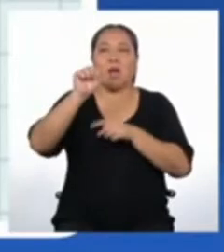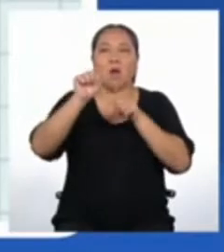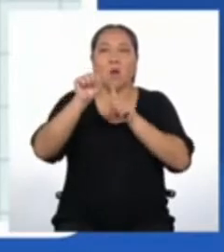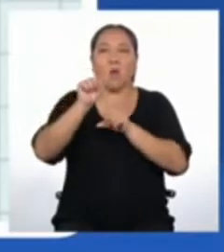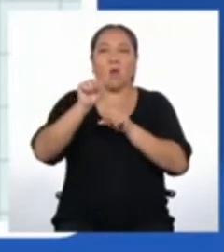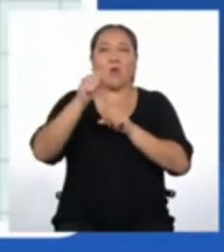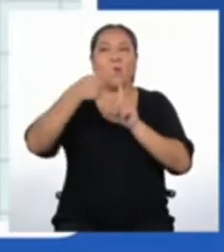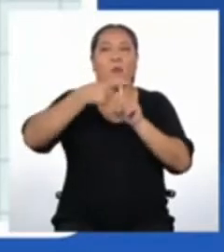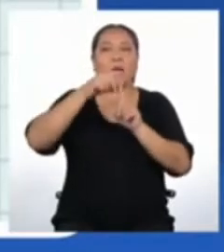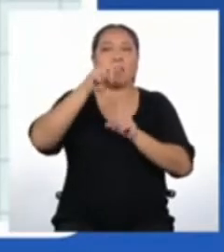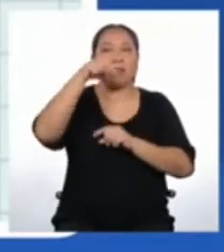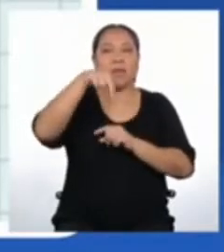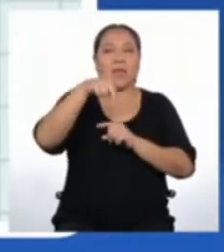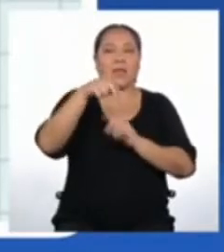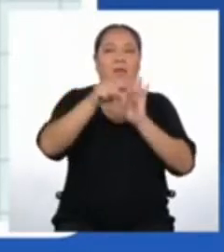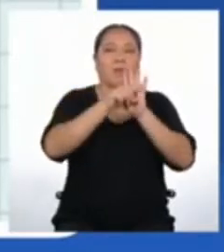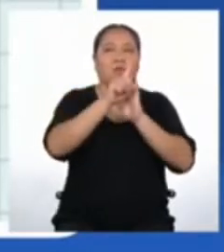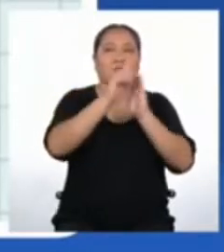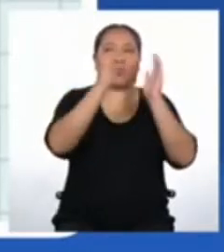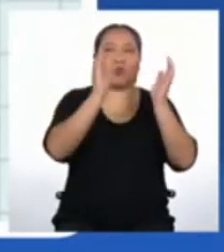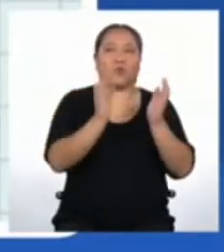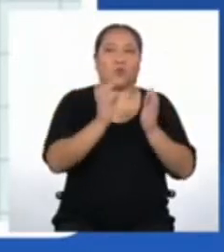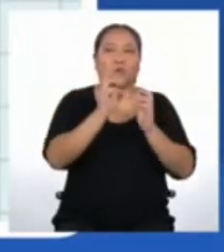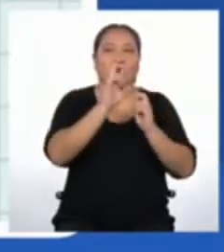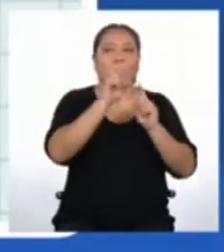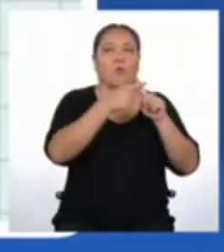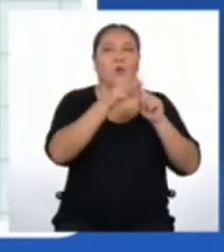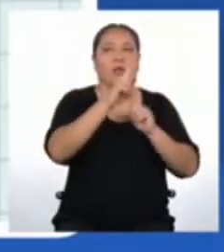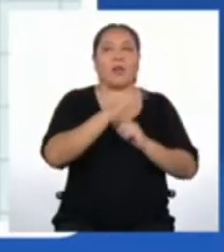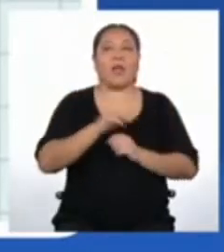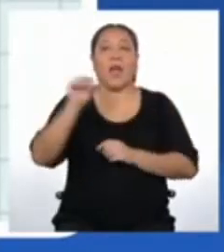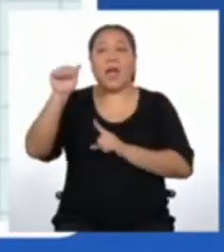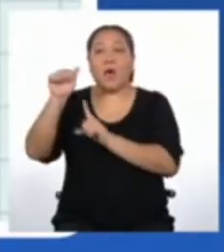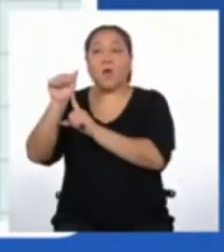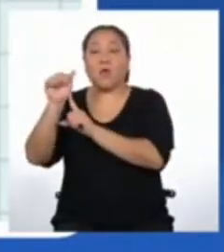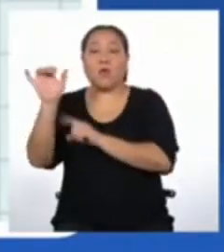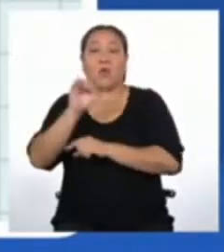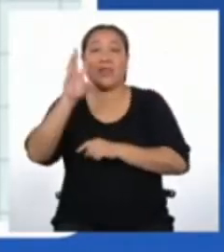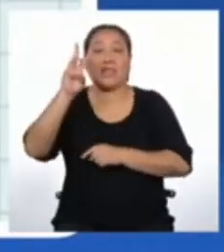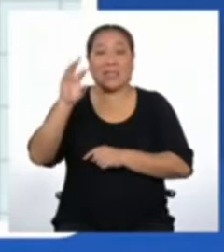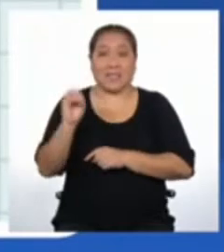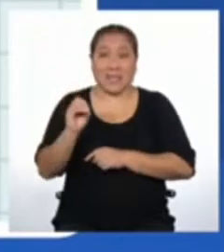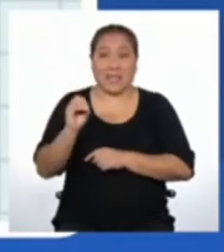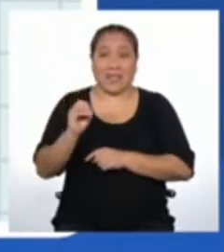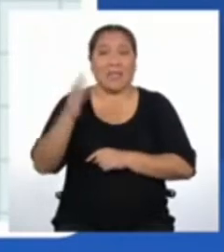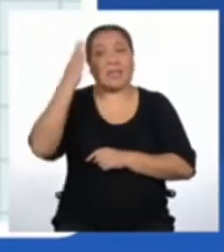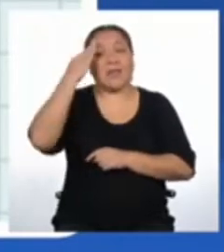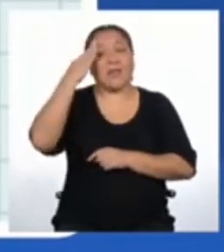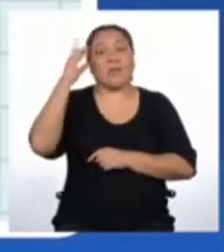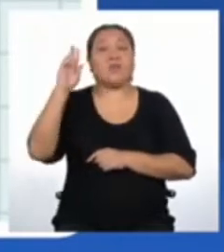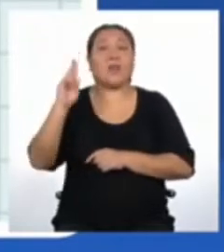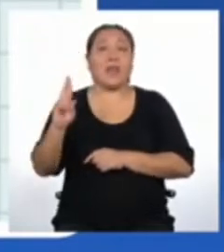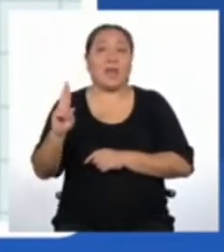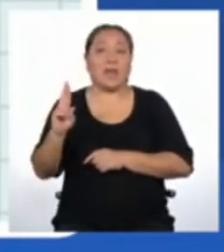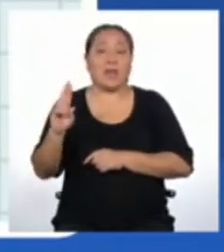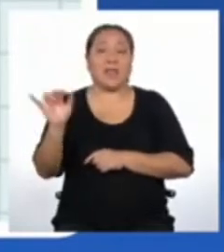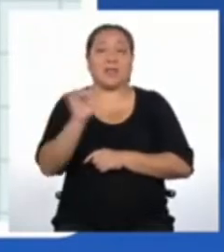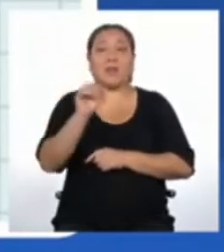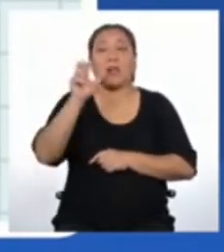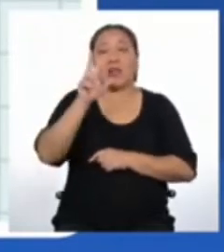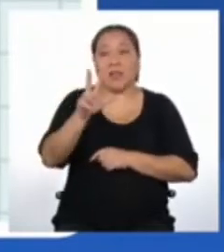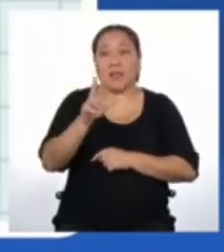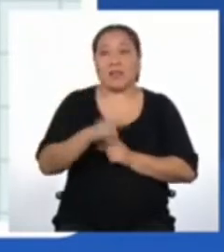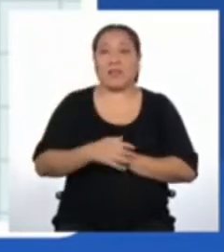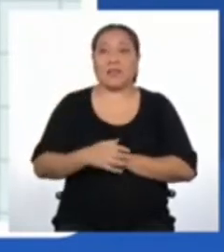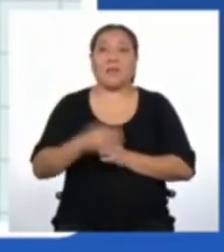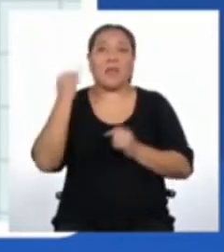así que ahí vamos. A sub 1 equivale a 60, que es el gasto del primer día. Sabemos que la R de razón es 3 y